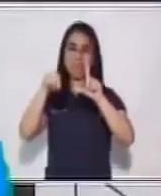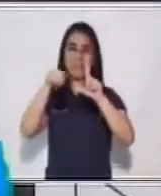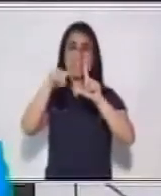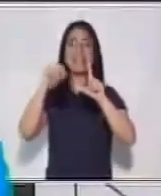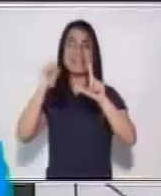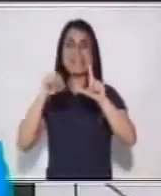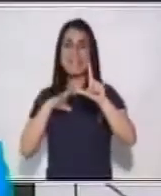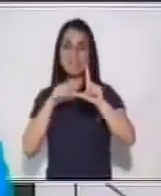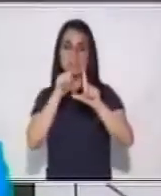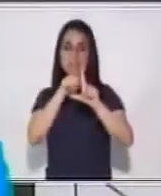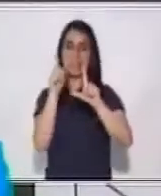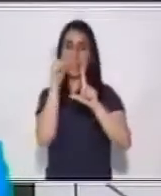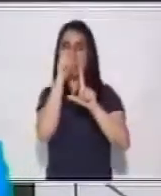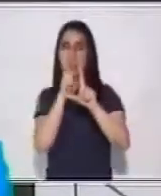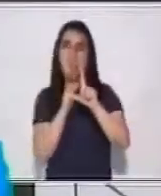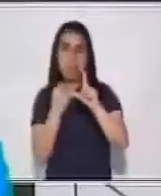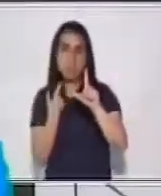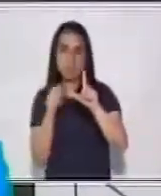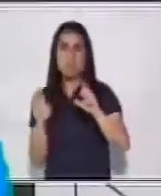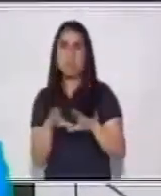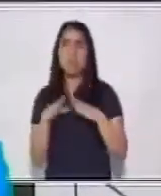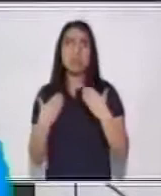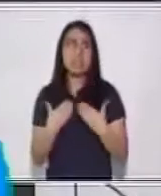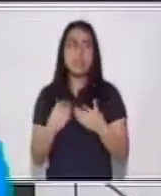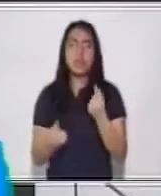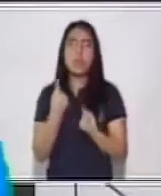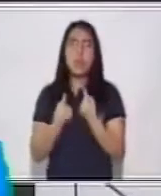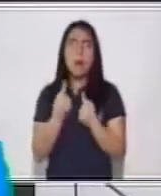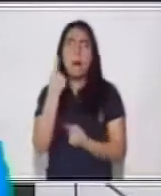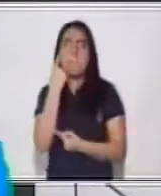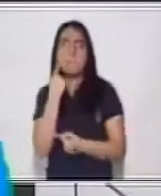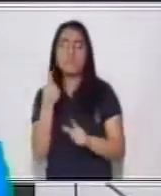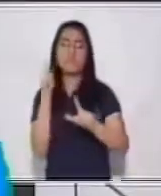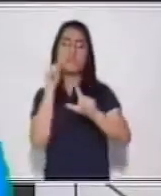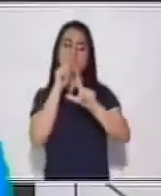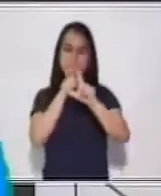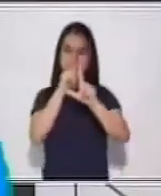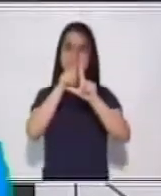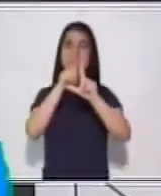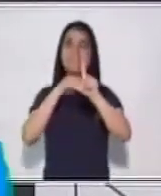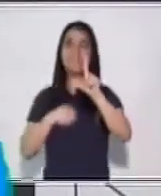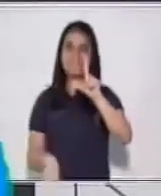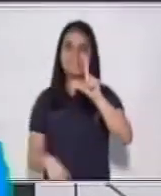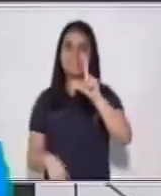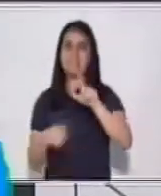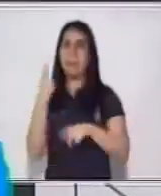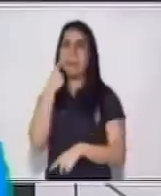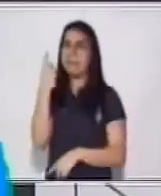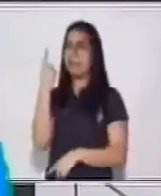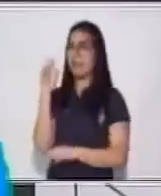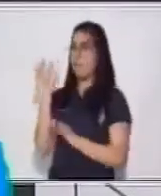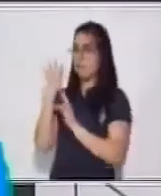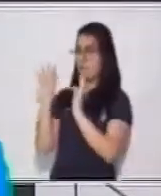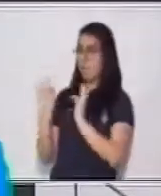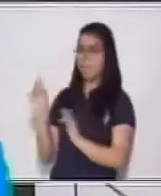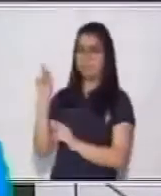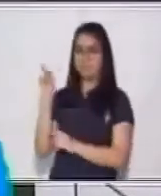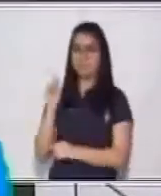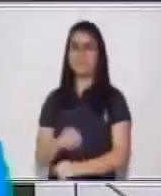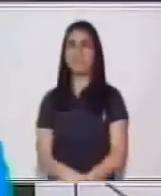para 25 grados, ¿cómo sería? Coseno de 25 grados